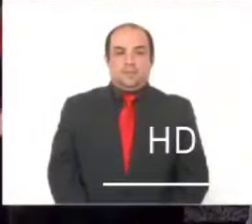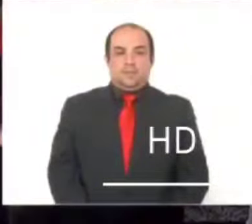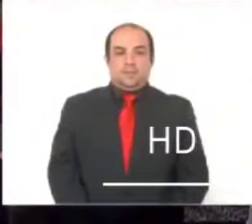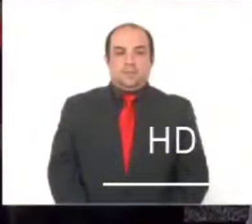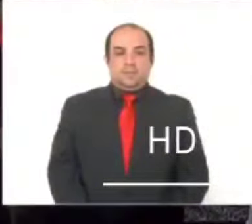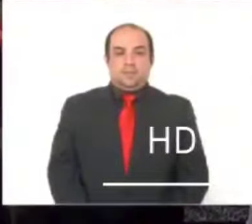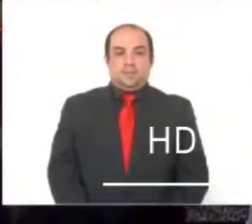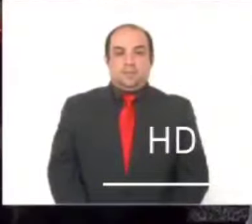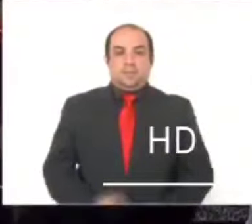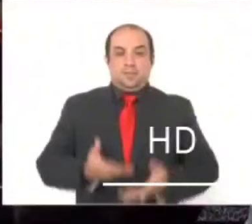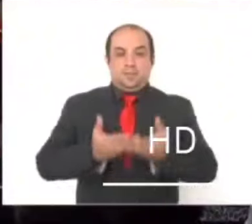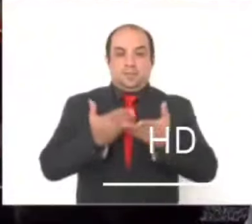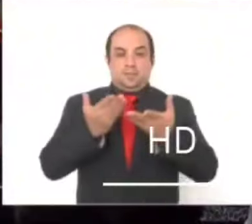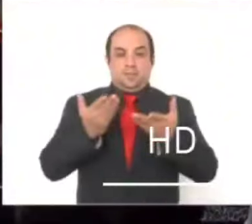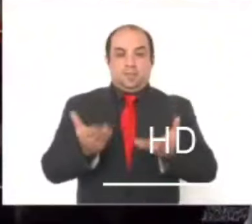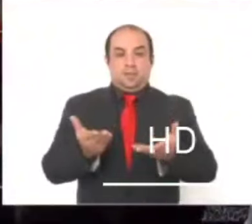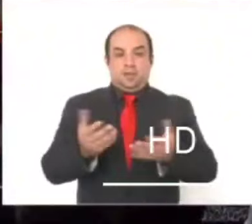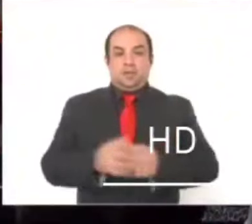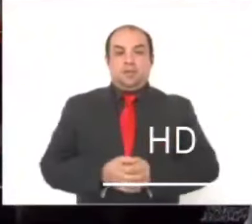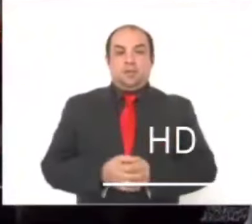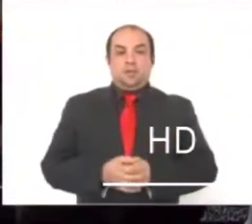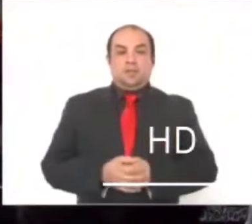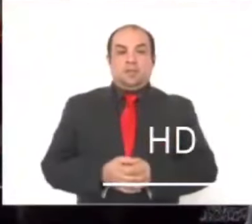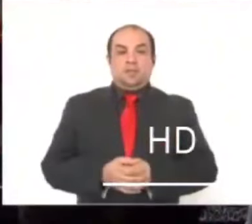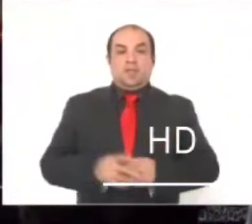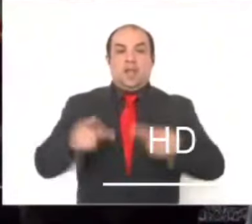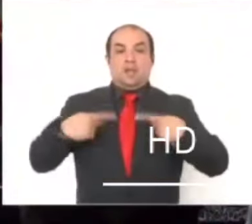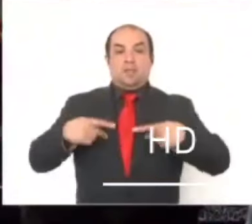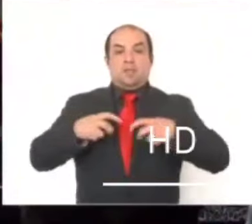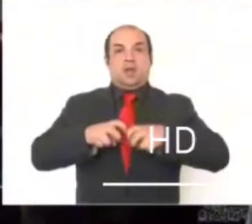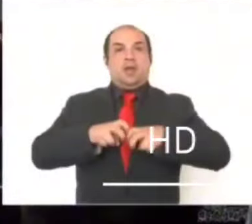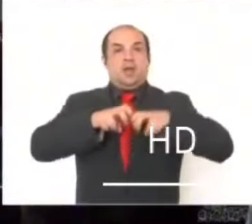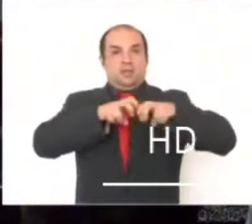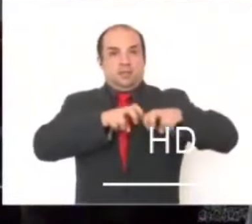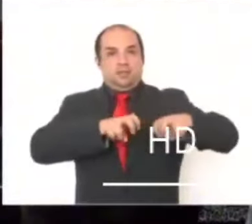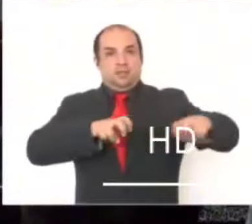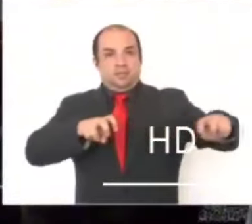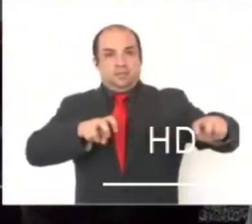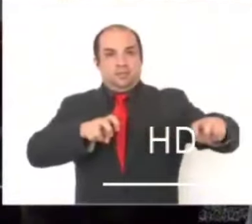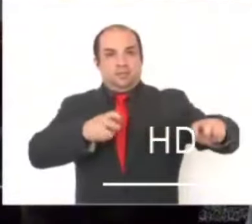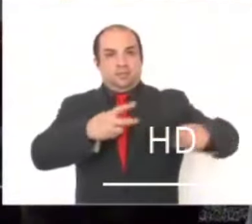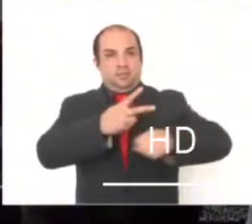A continuación, invitamos a las y los miembros del presidium.